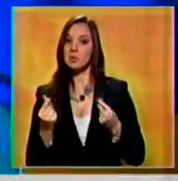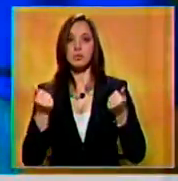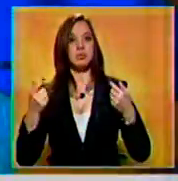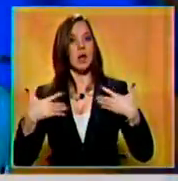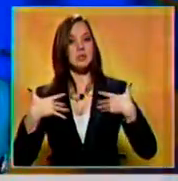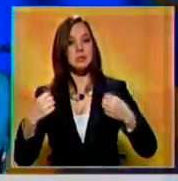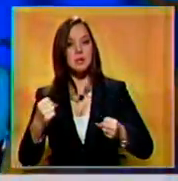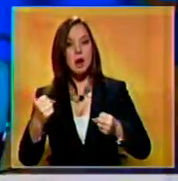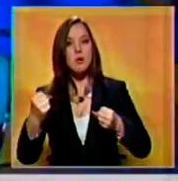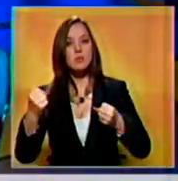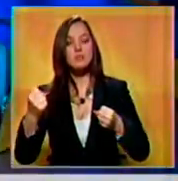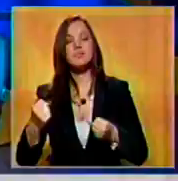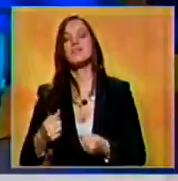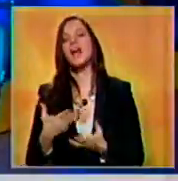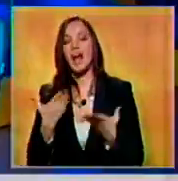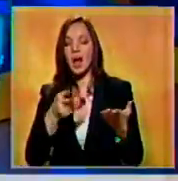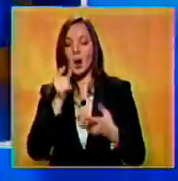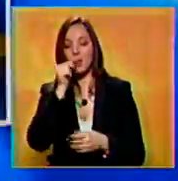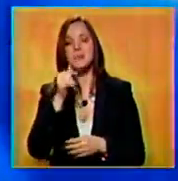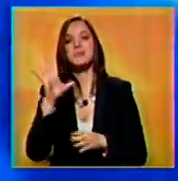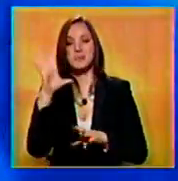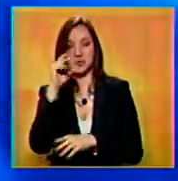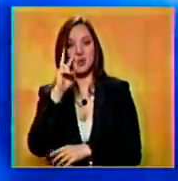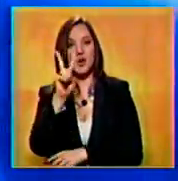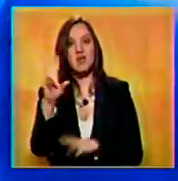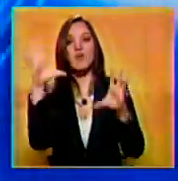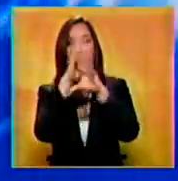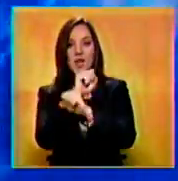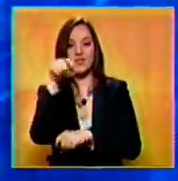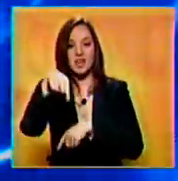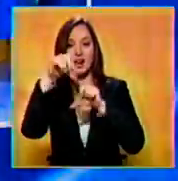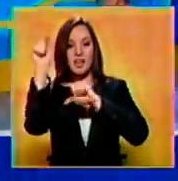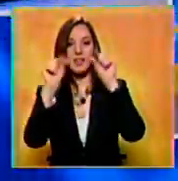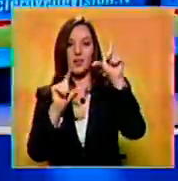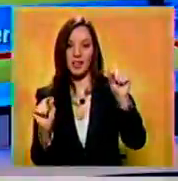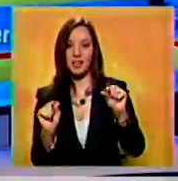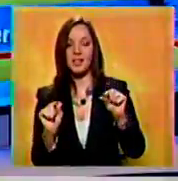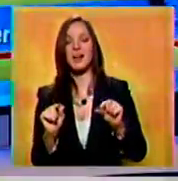Guzmán. Que tengan buen provecho y los espero esta noche aquí en Estrenos y Estrellas. Muchísimas gracias, Federica.